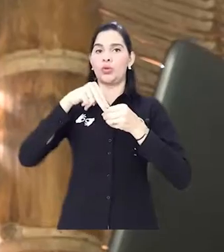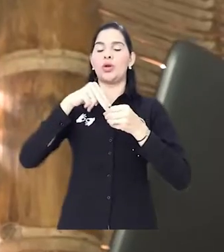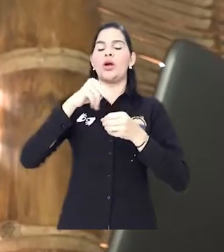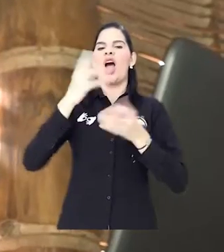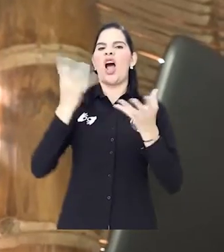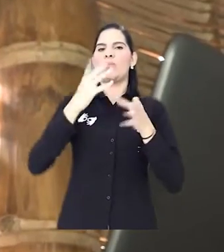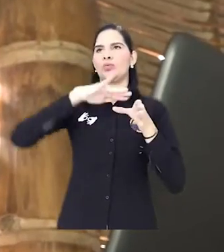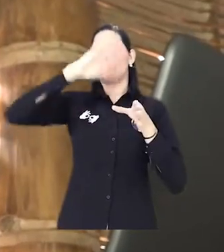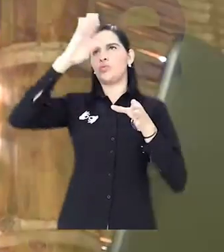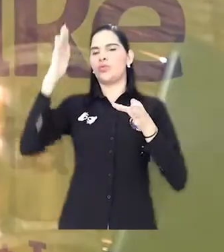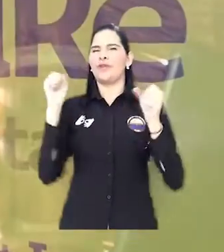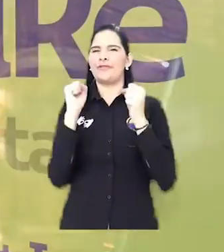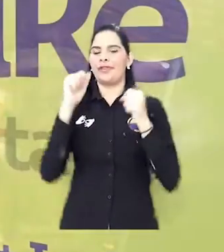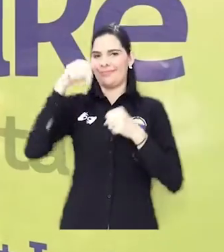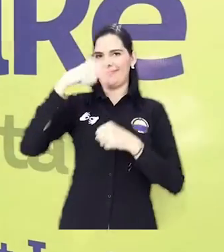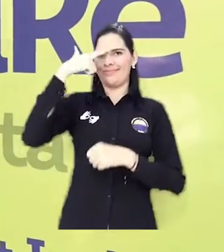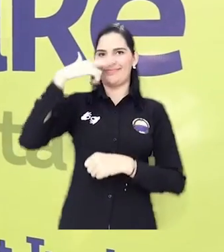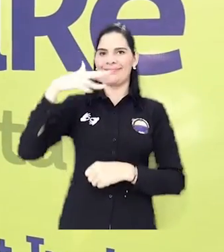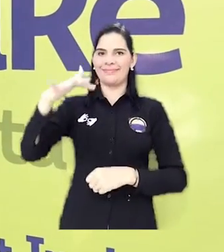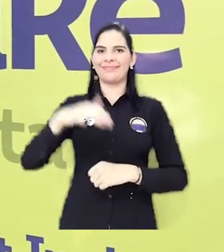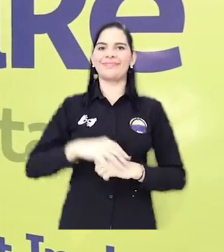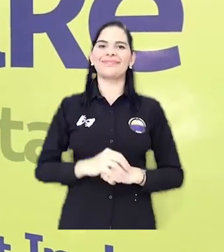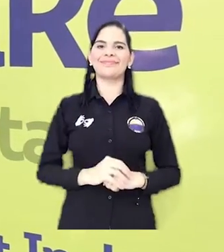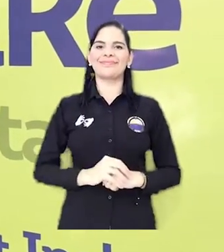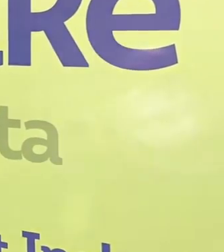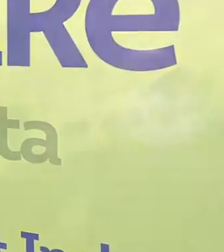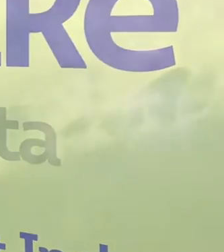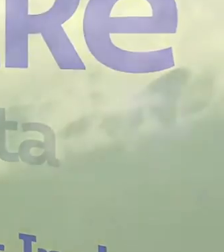Murumunque, en la Sierra Nevada de Santa Marta.